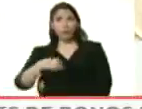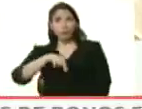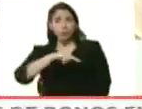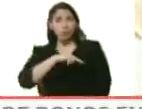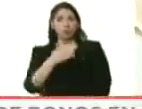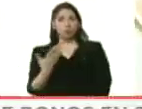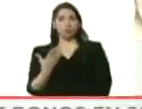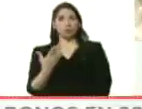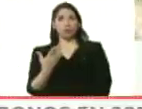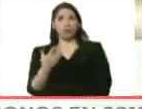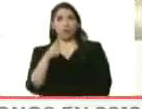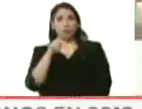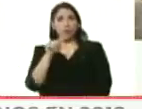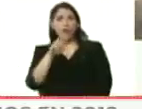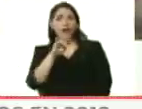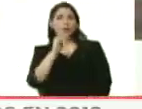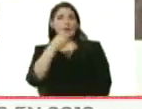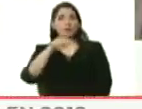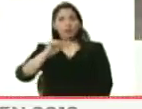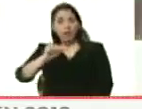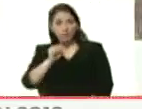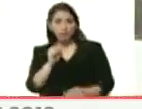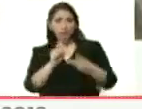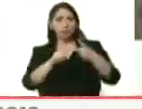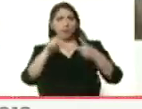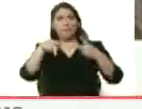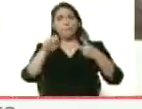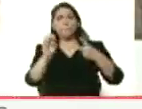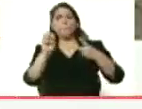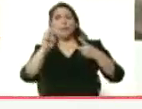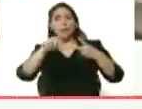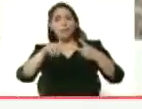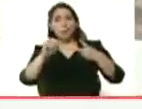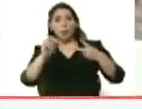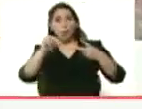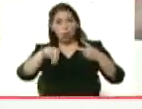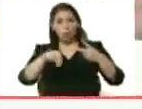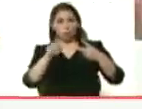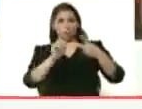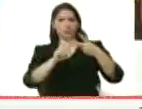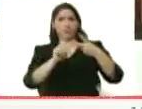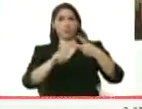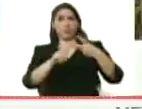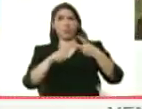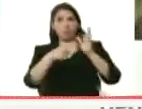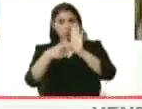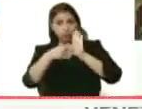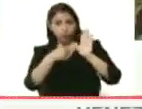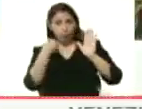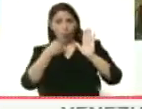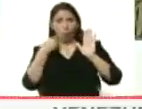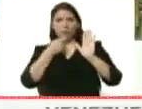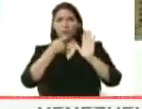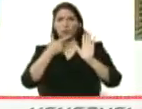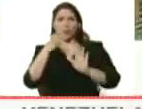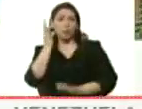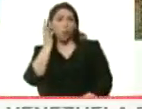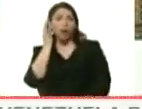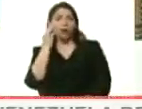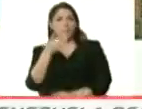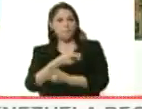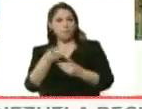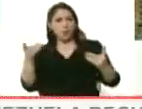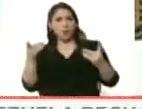cariñas, nuestros pemones, representado por los jóvenes, por estas hermosas mujeres,